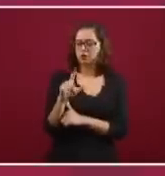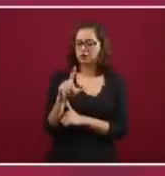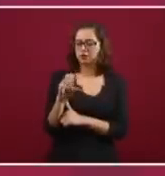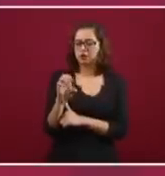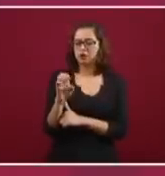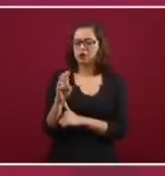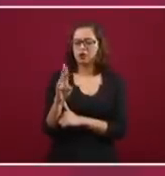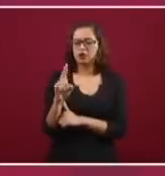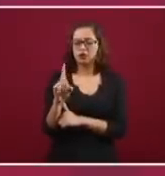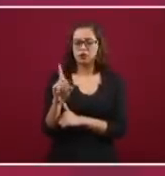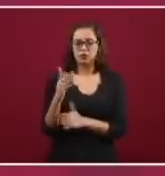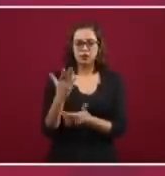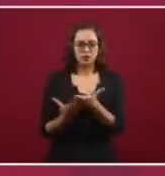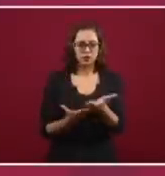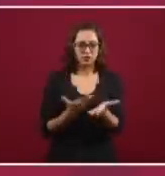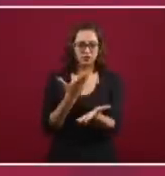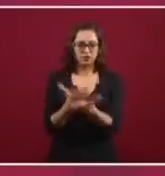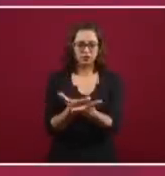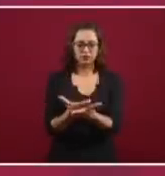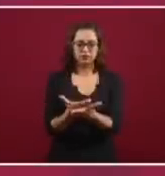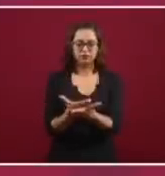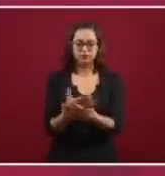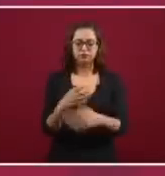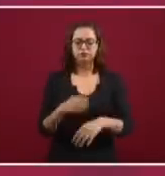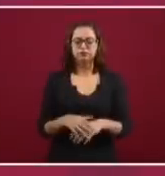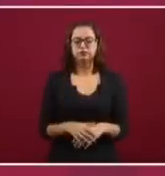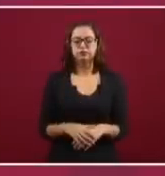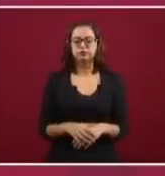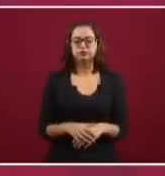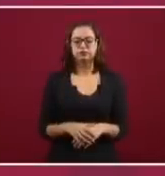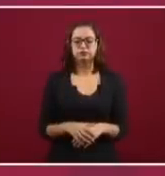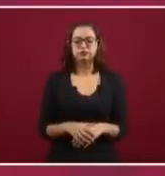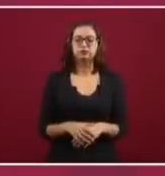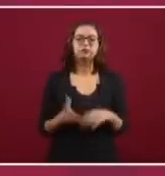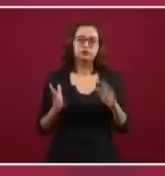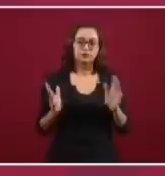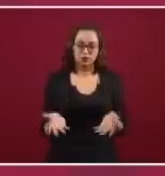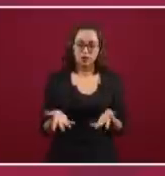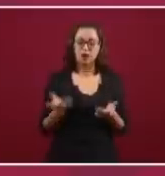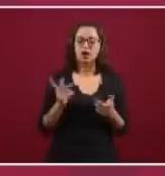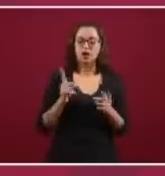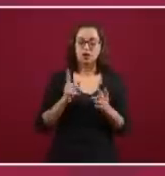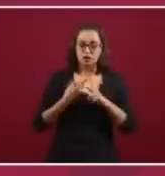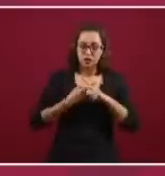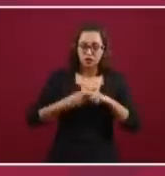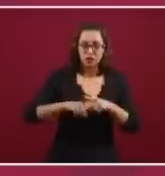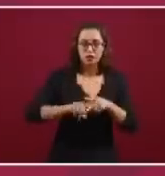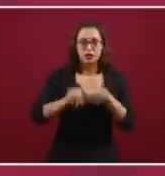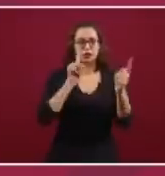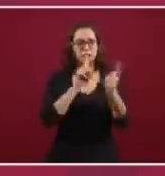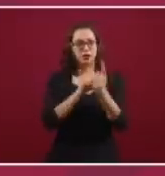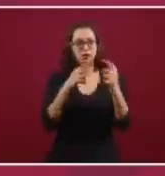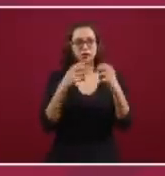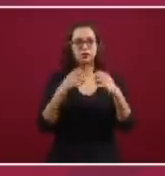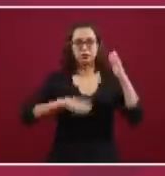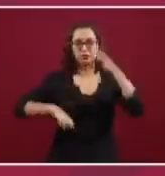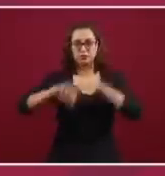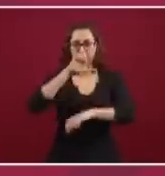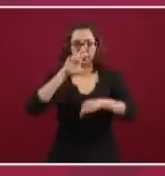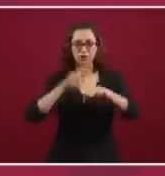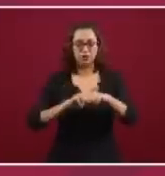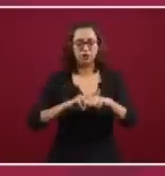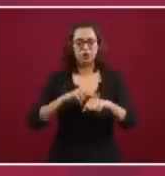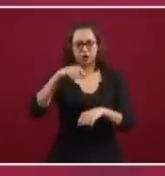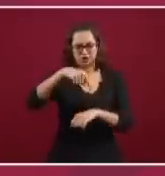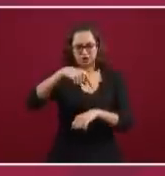que por ese motivo se ha reunido con el embajador de Estados Unidos en